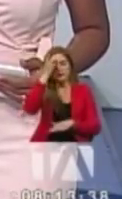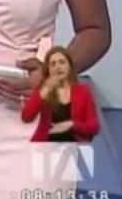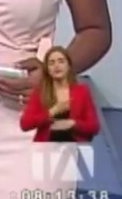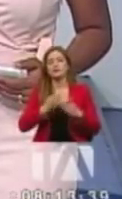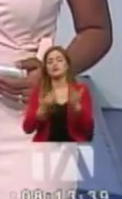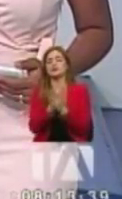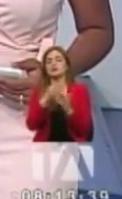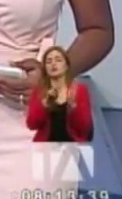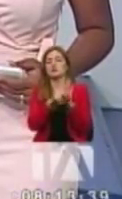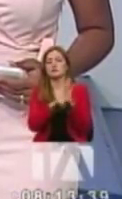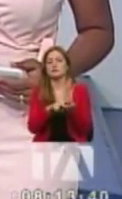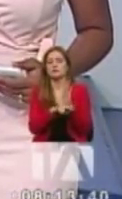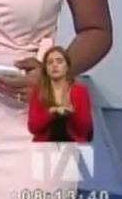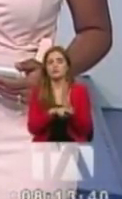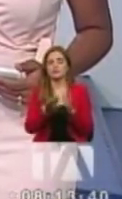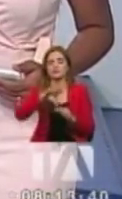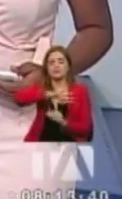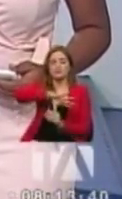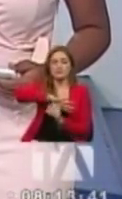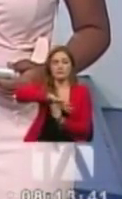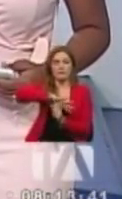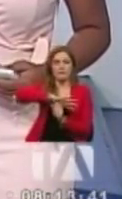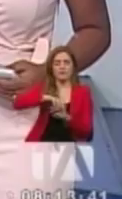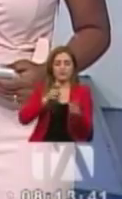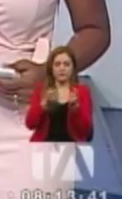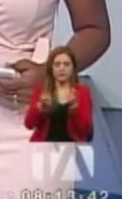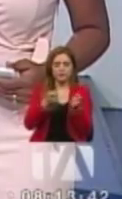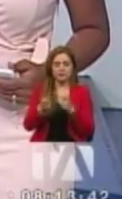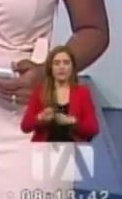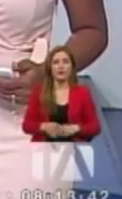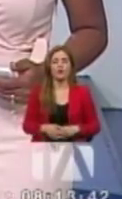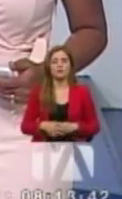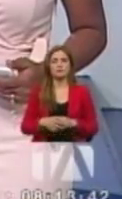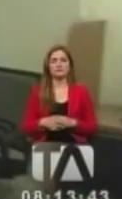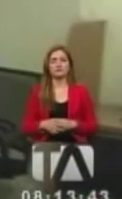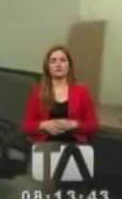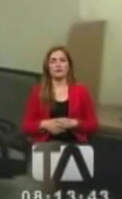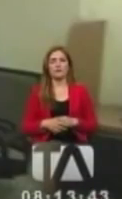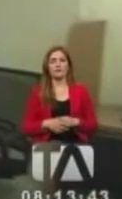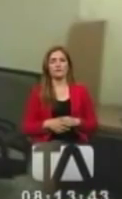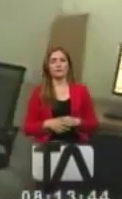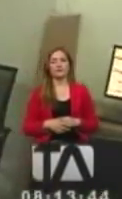los nuevos requerimientos que exige cancillería para controlar el flujo migratorio